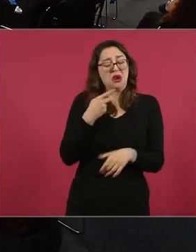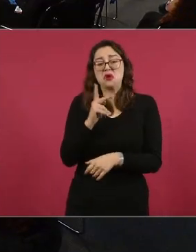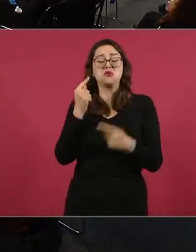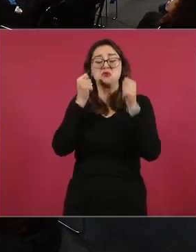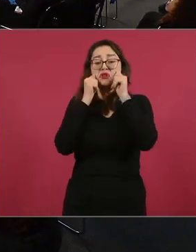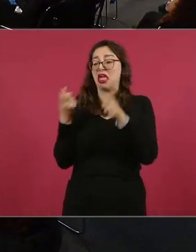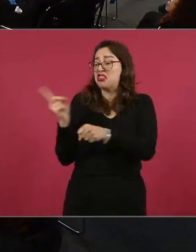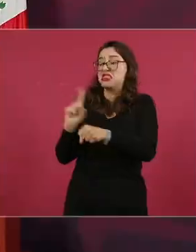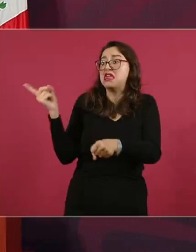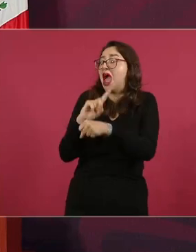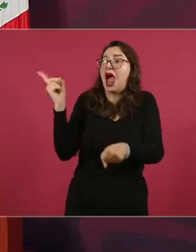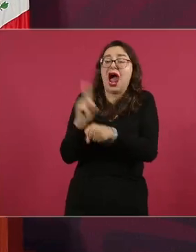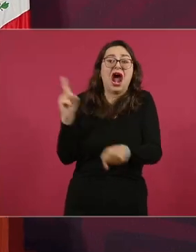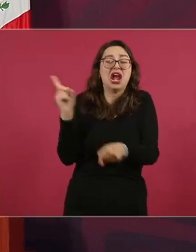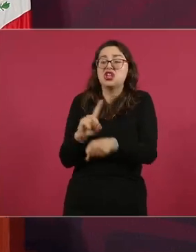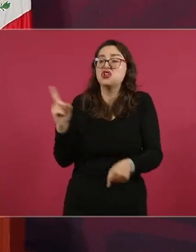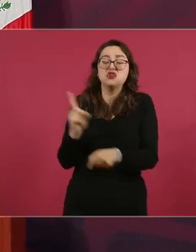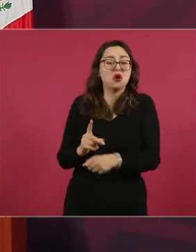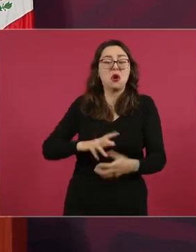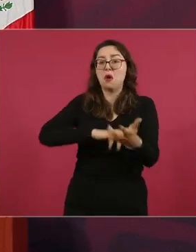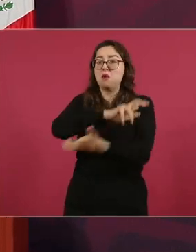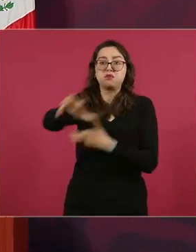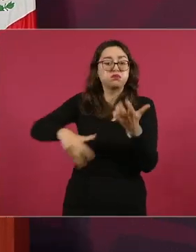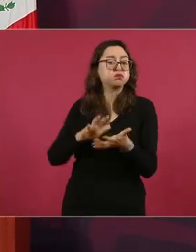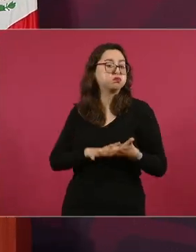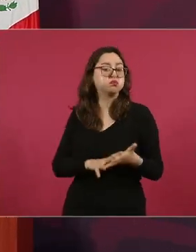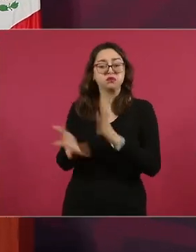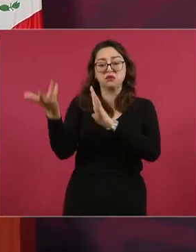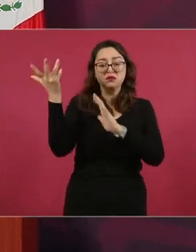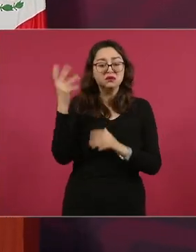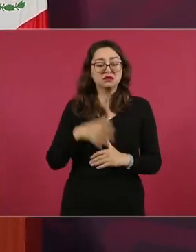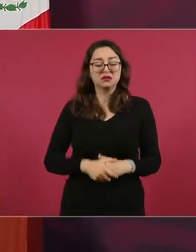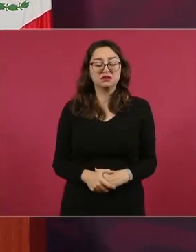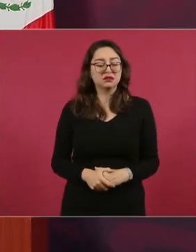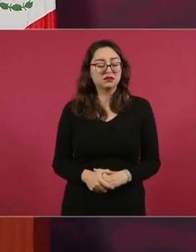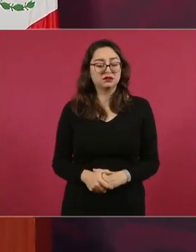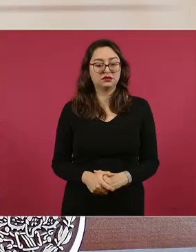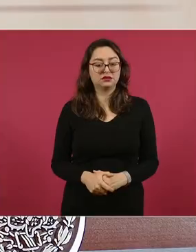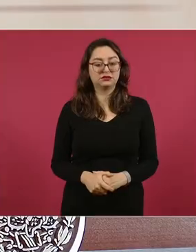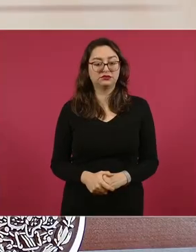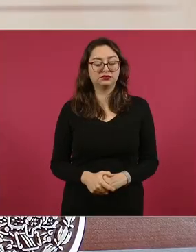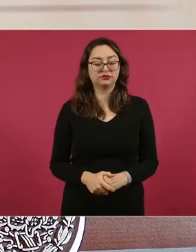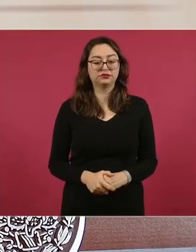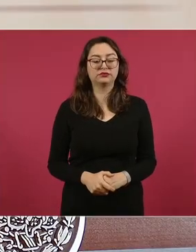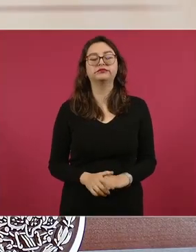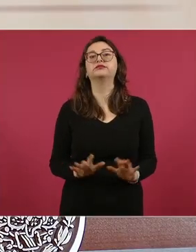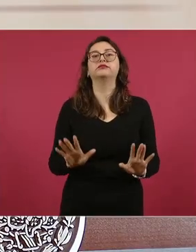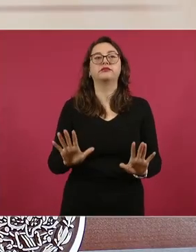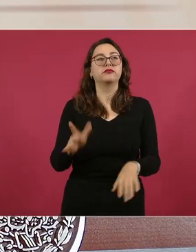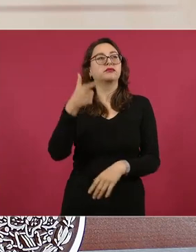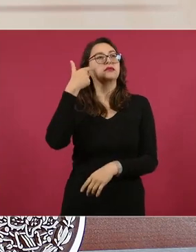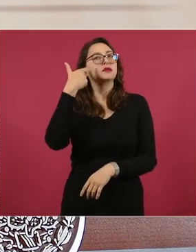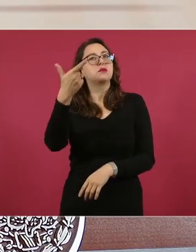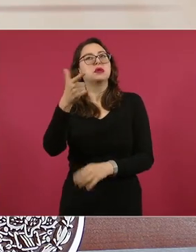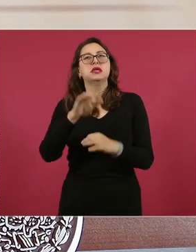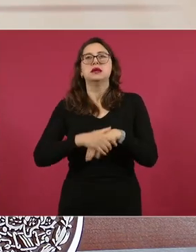los días. Sí, nada más te voy a poner un ejemplo. Aquí en la Ciudad de México,